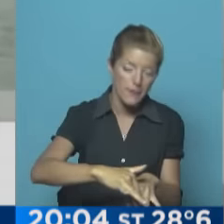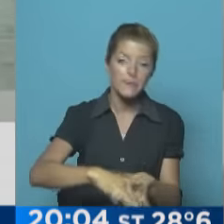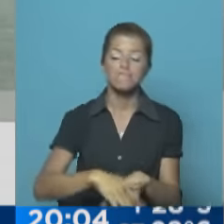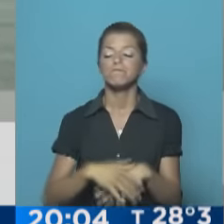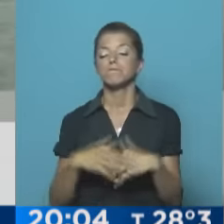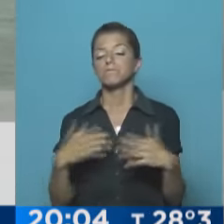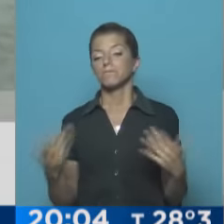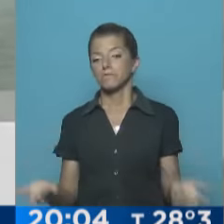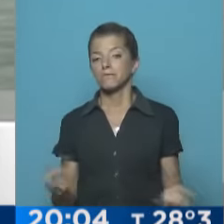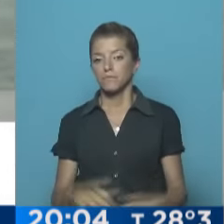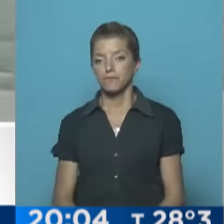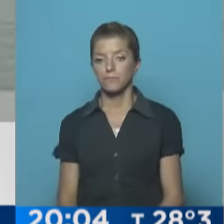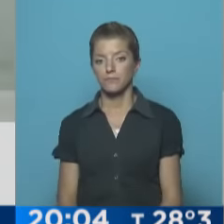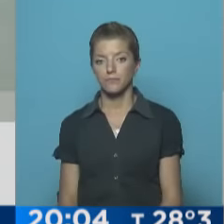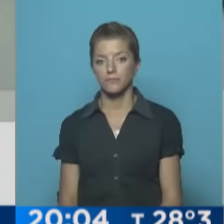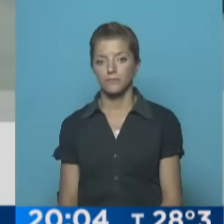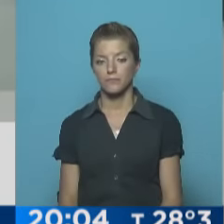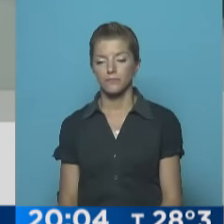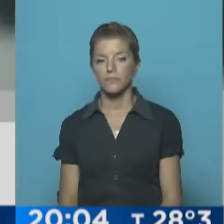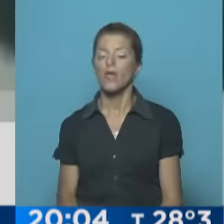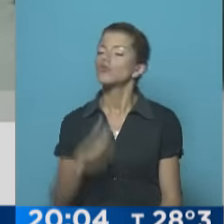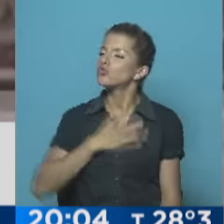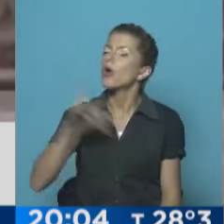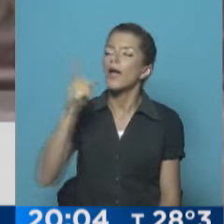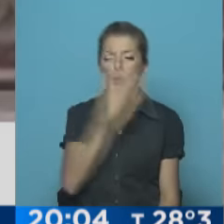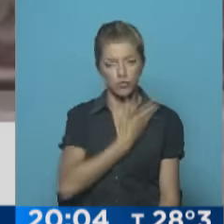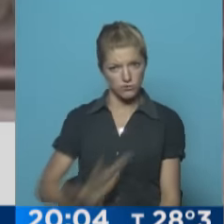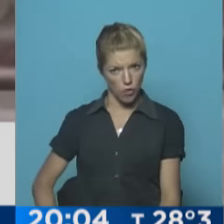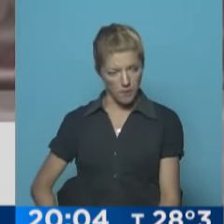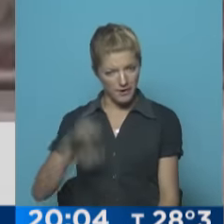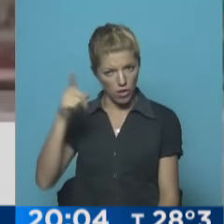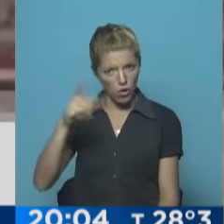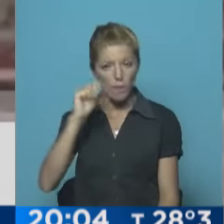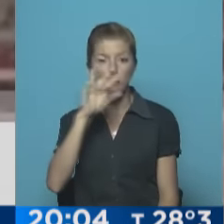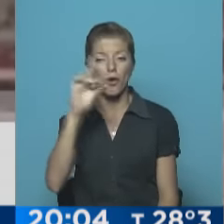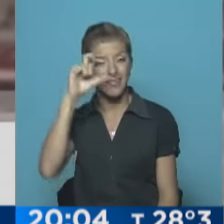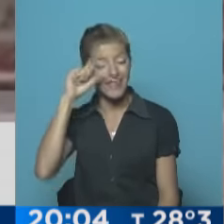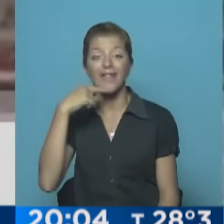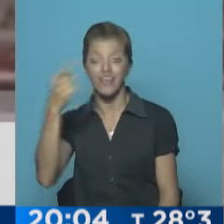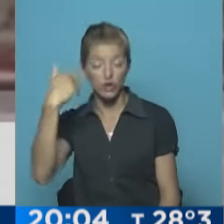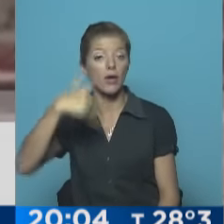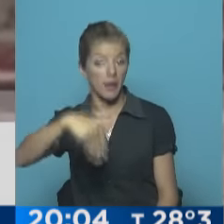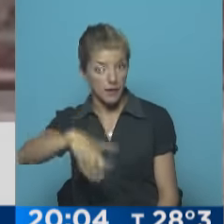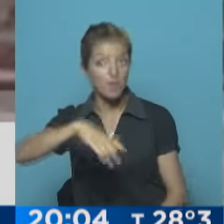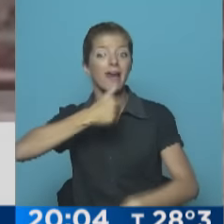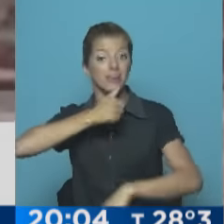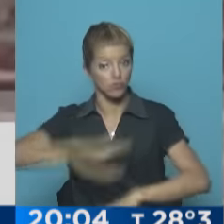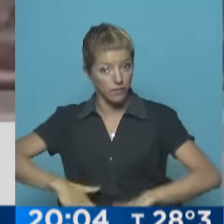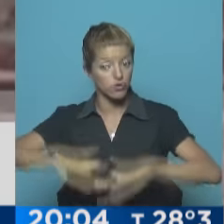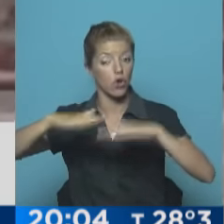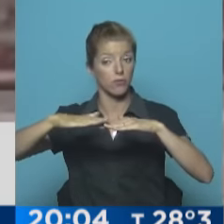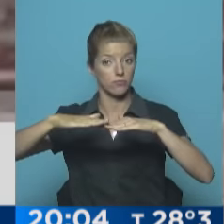que, con las informaciones, sobre todo que lo escuché al gobernador Bordet, que dijo que iba a ser muy fuerte la inundación,